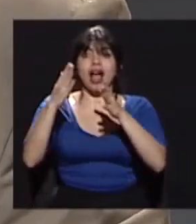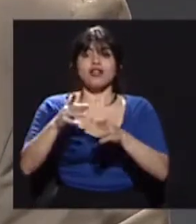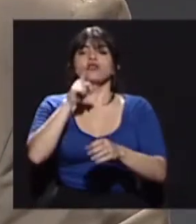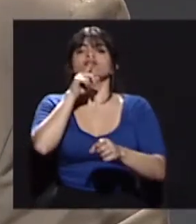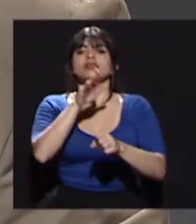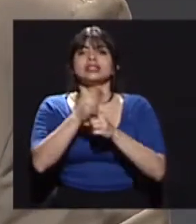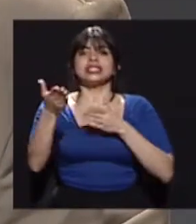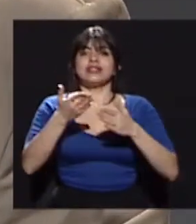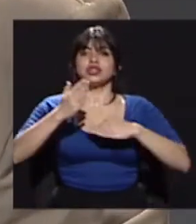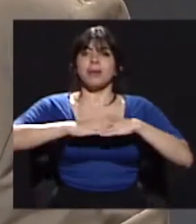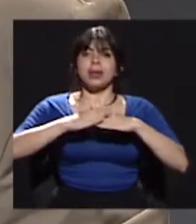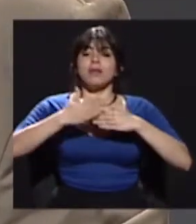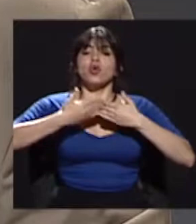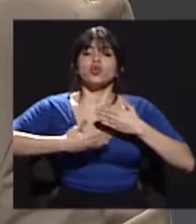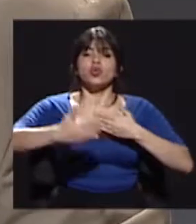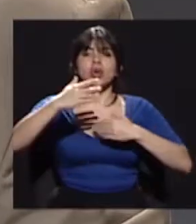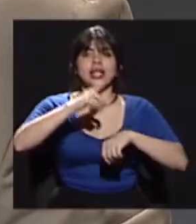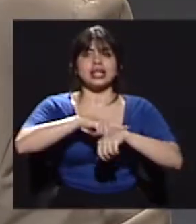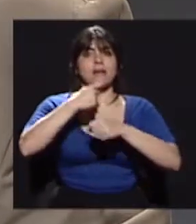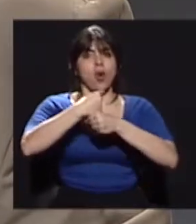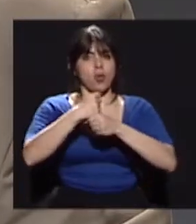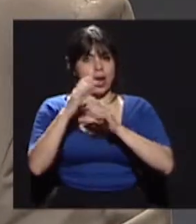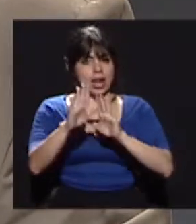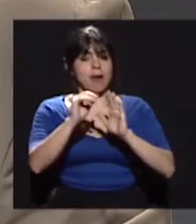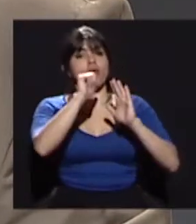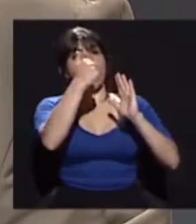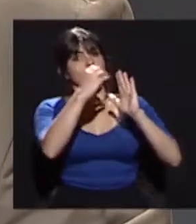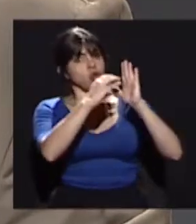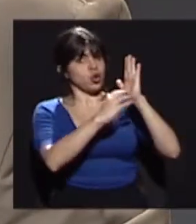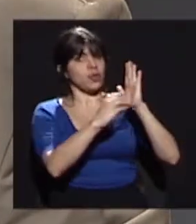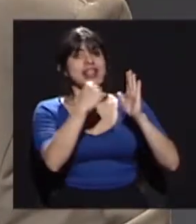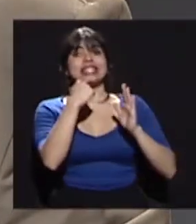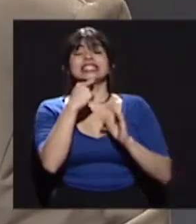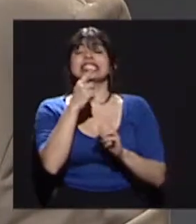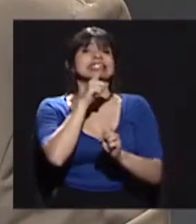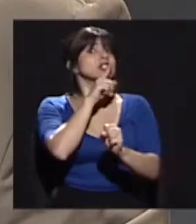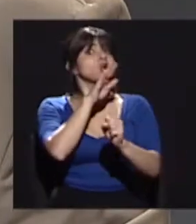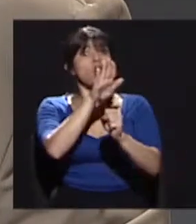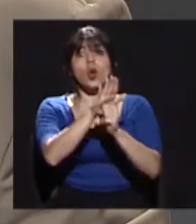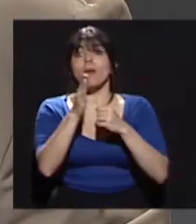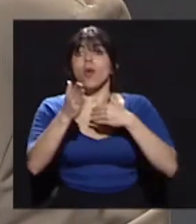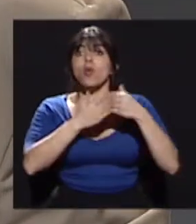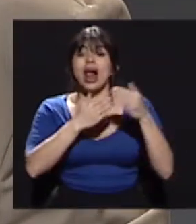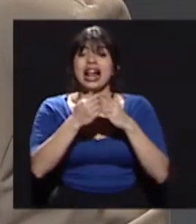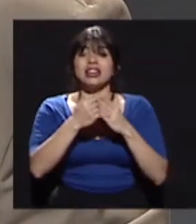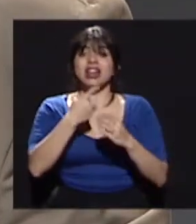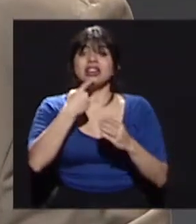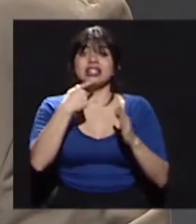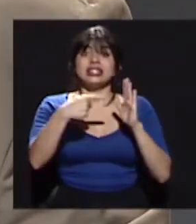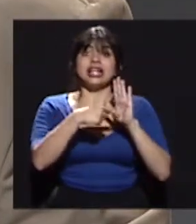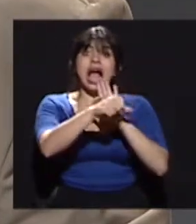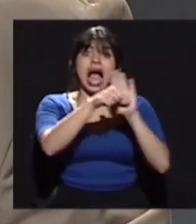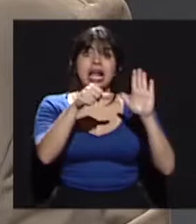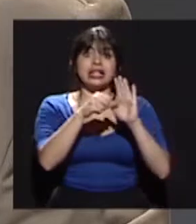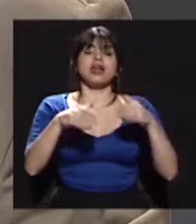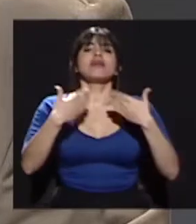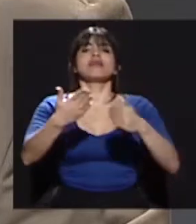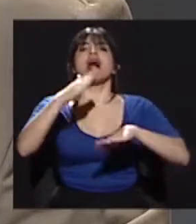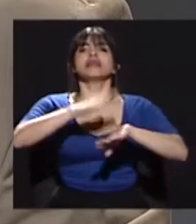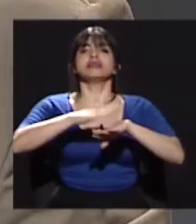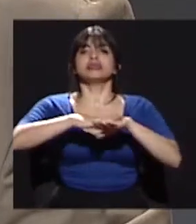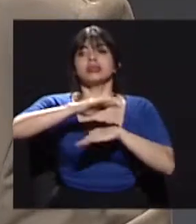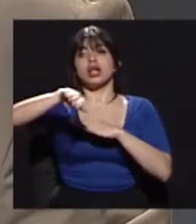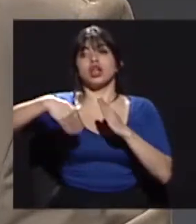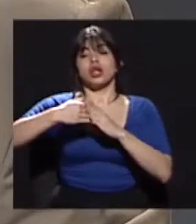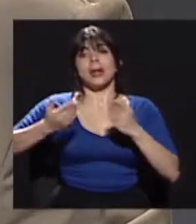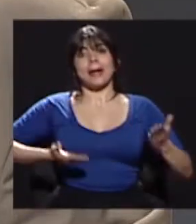servicios mínimos durante el tiempo de huelga dice otro párrafo el incumplimiento de cualquiera de las disposiciones de este artículo faculta a la parte empleadora